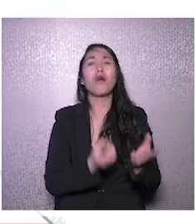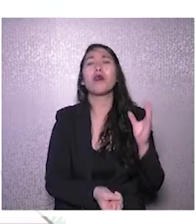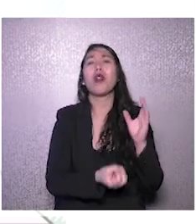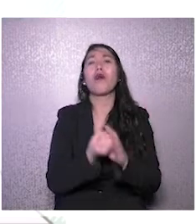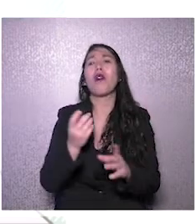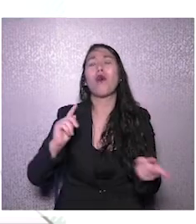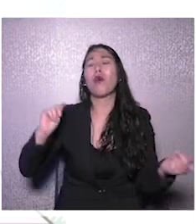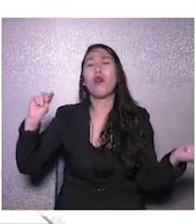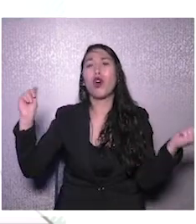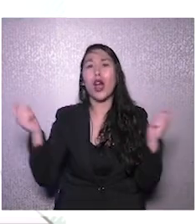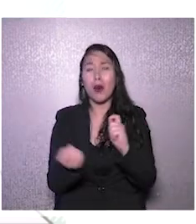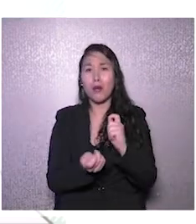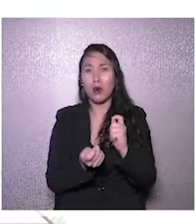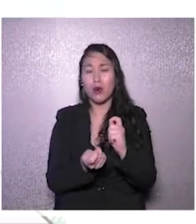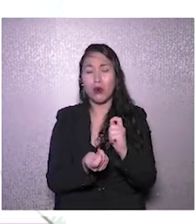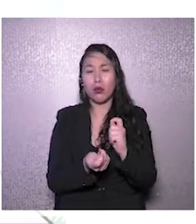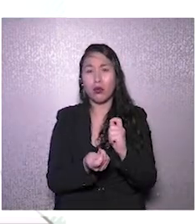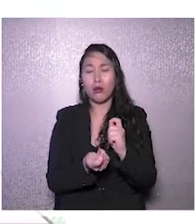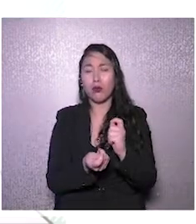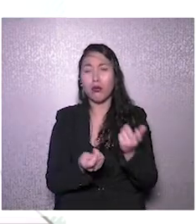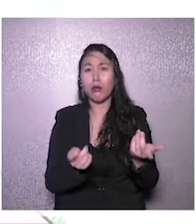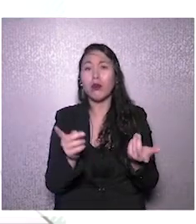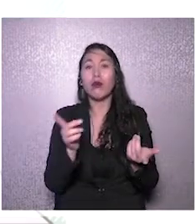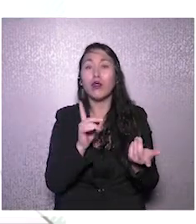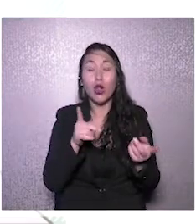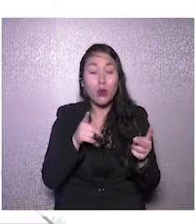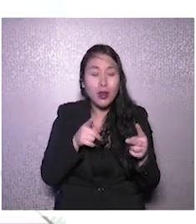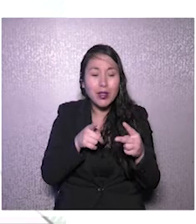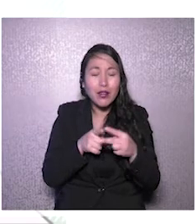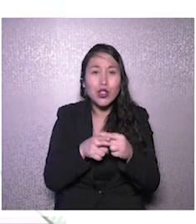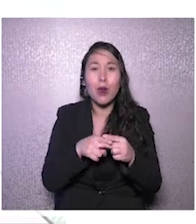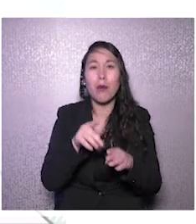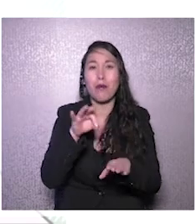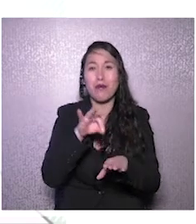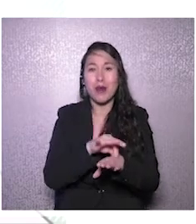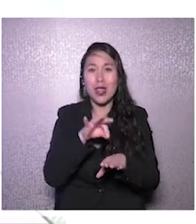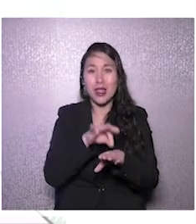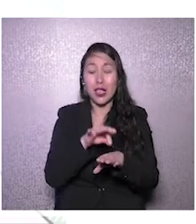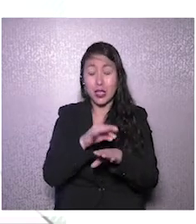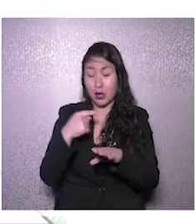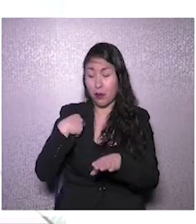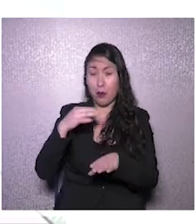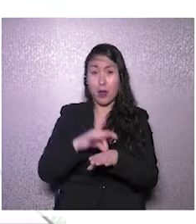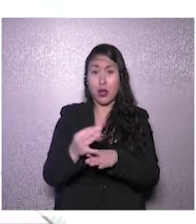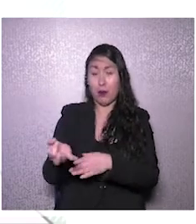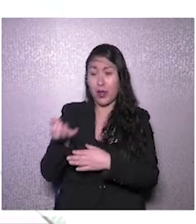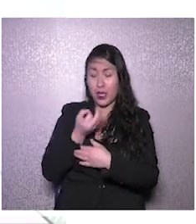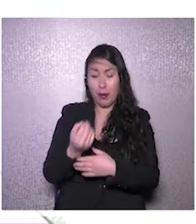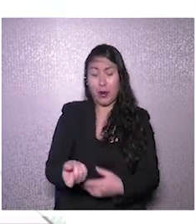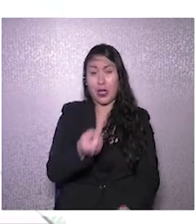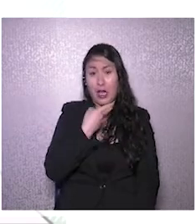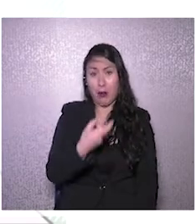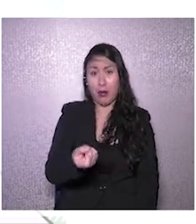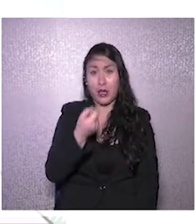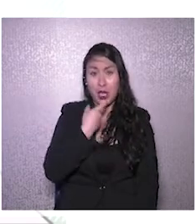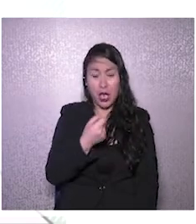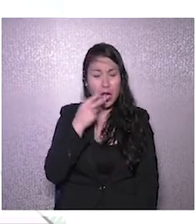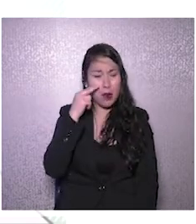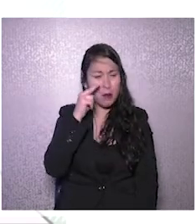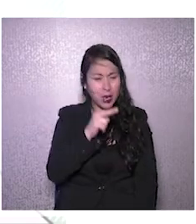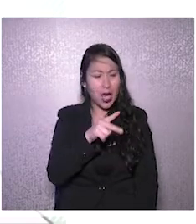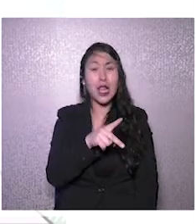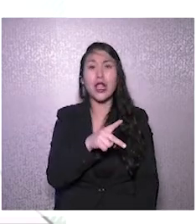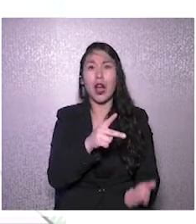de un sistema operativo, es una intervención clínica. Si mi médico me dice, tómese esta pastilla y mire este